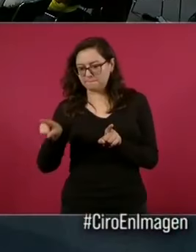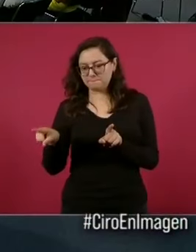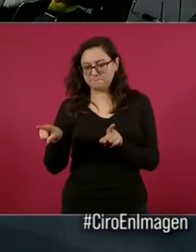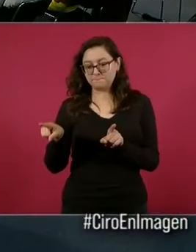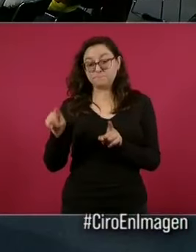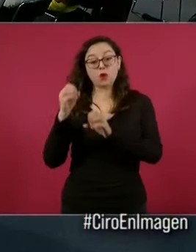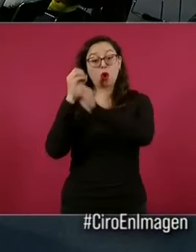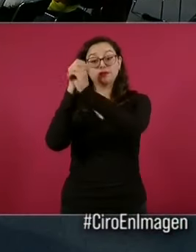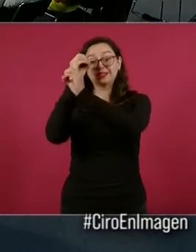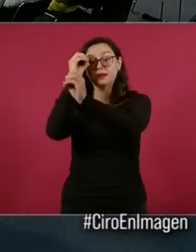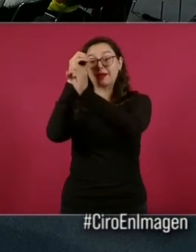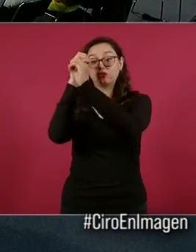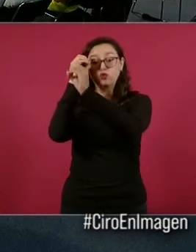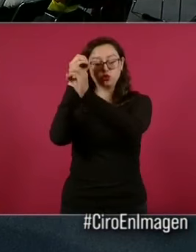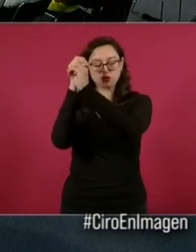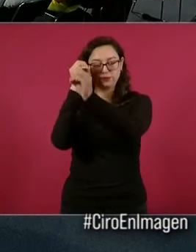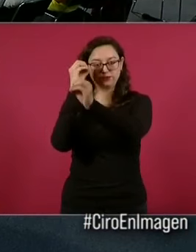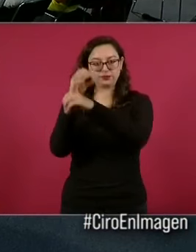A Observatorio, perdón,